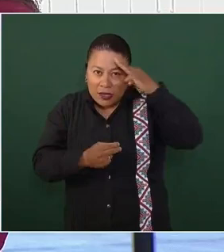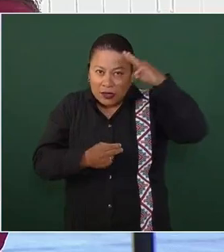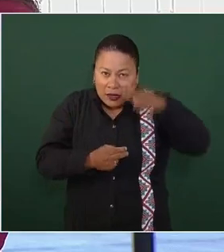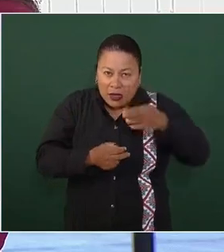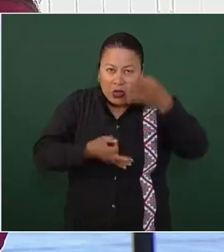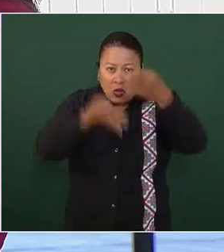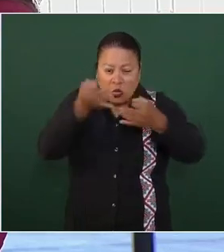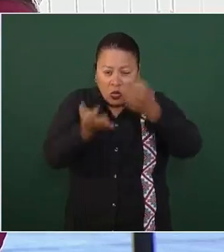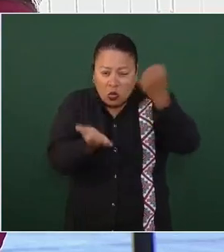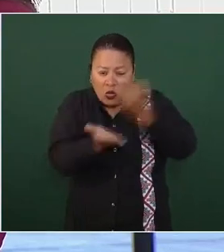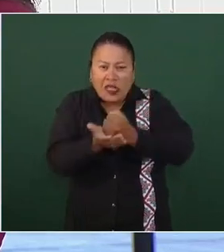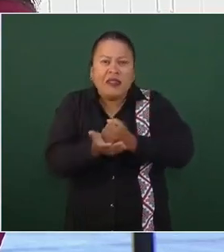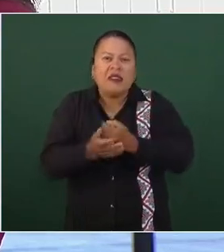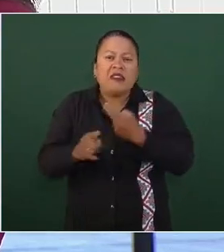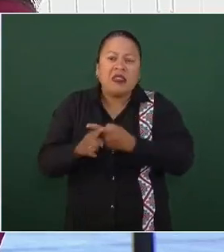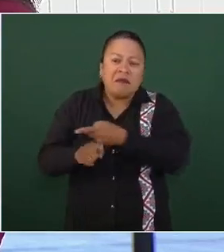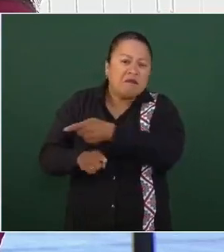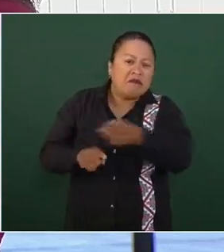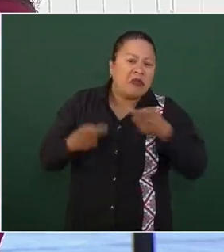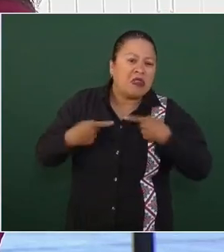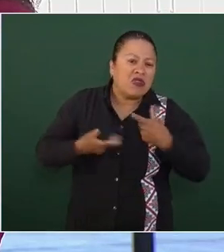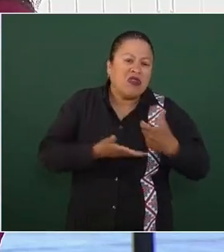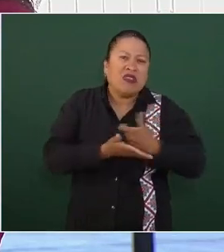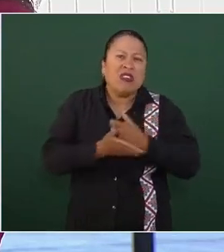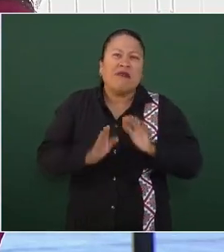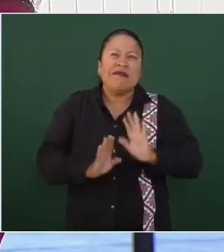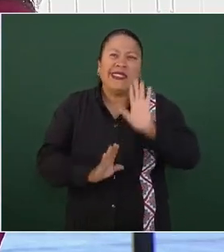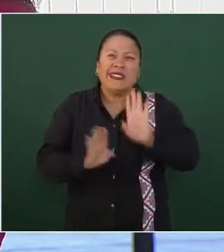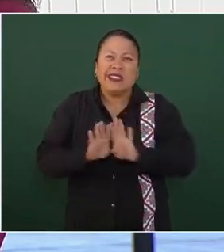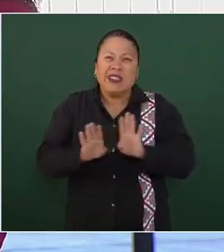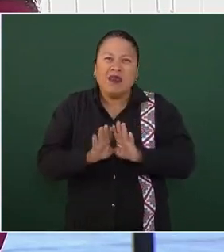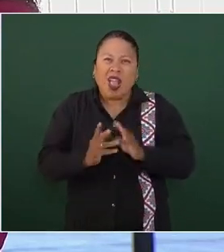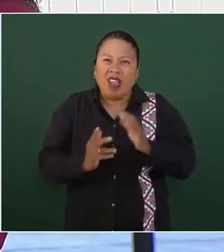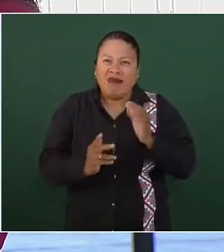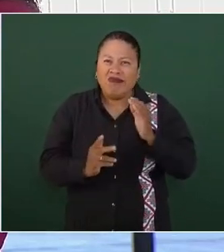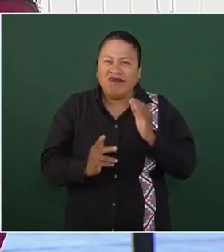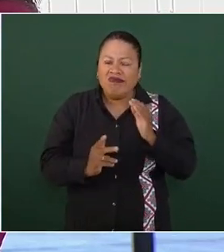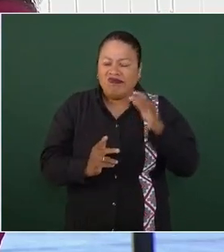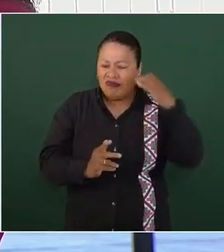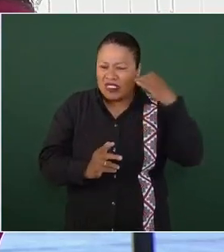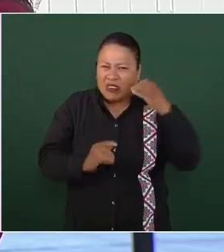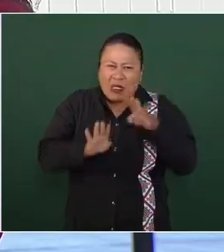es al mejor postor es una prostitución realmente del poder judicial